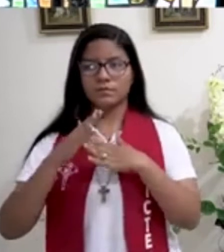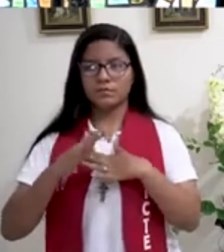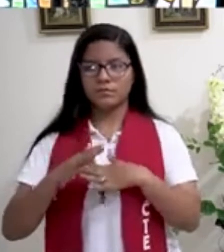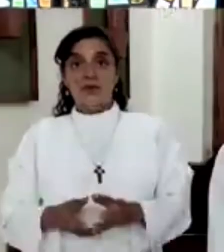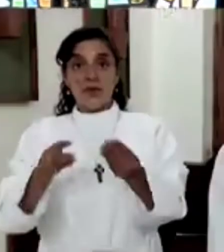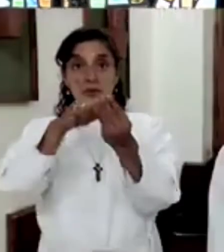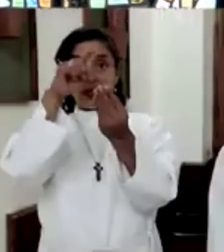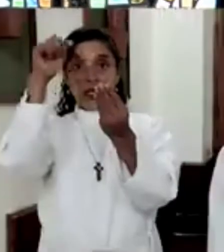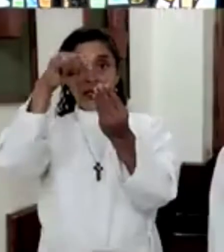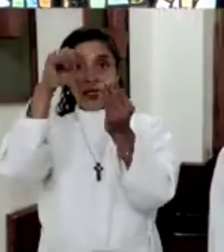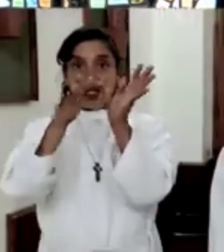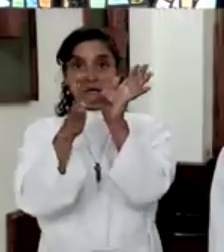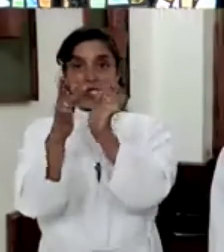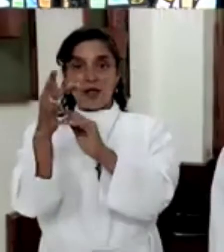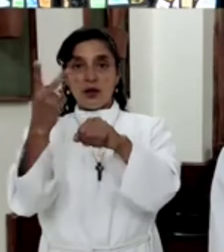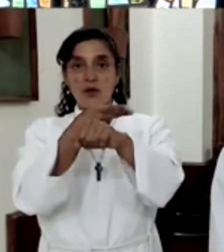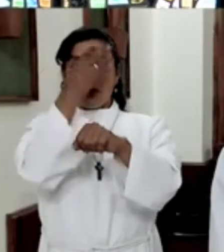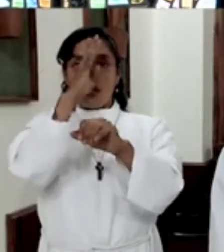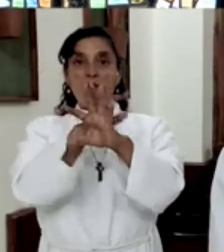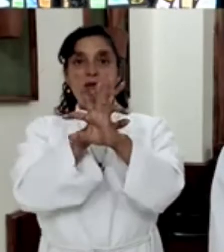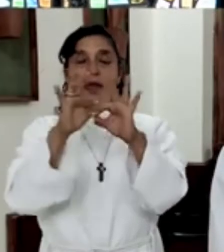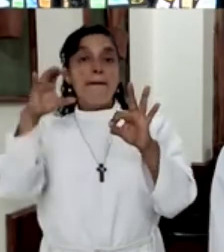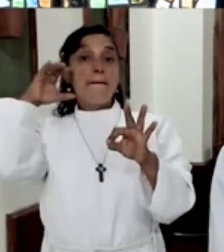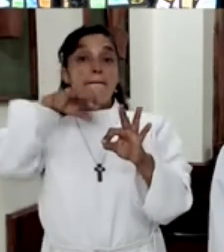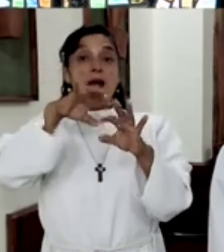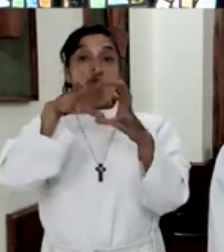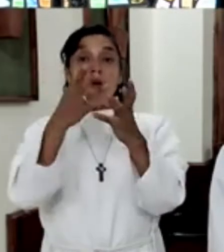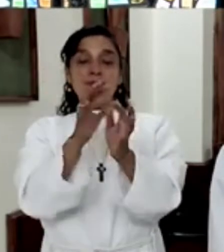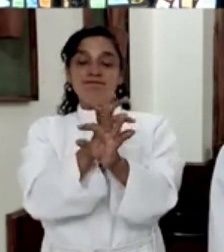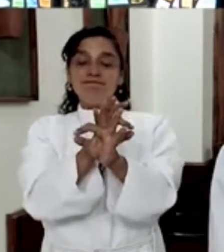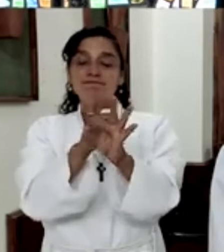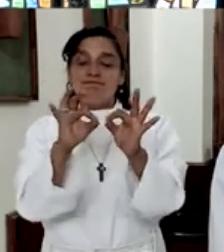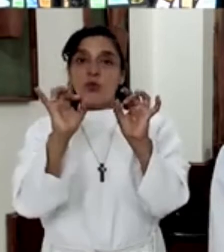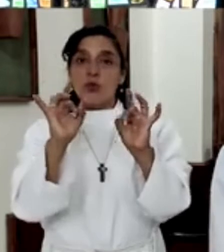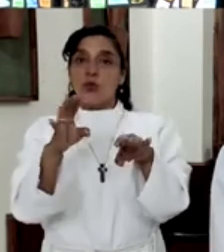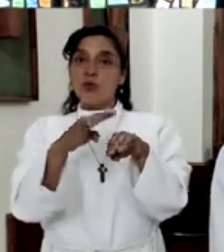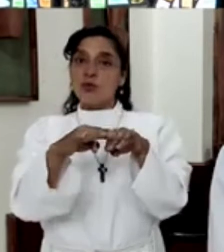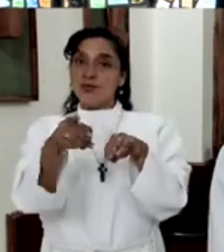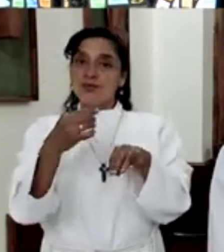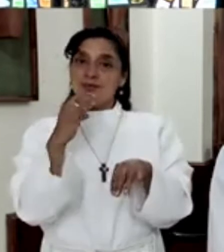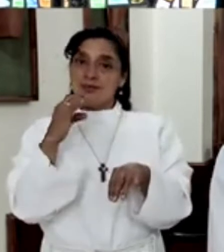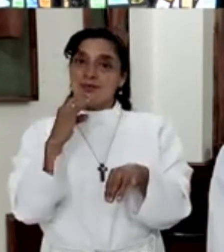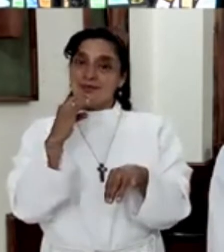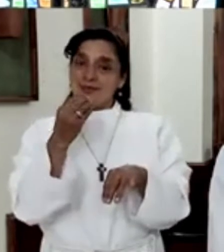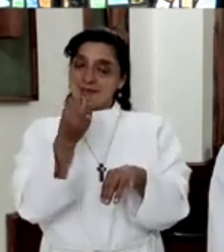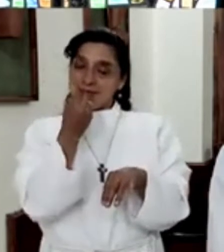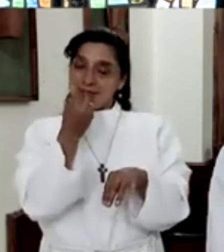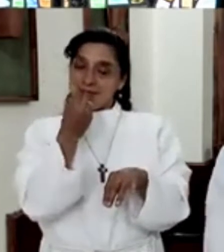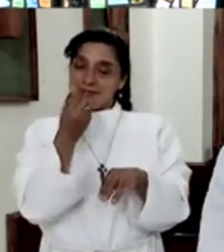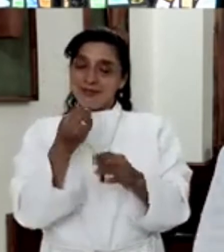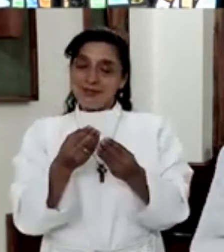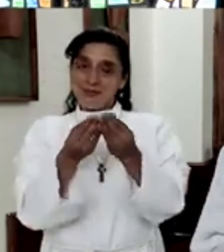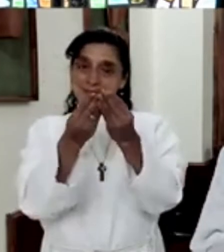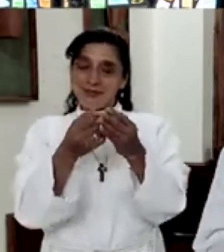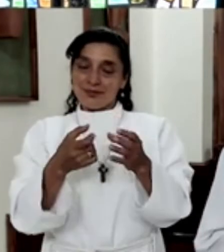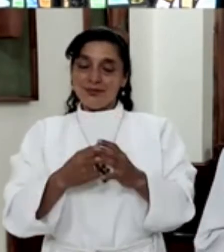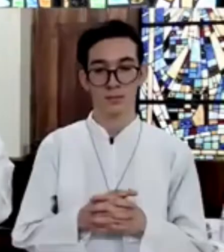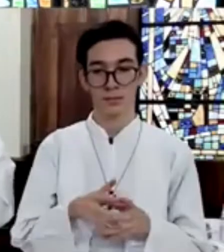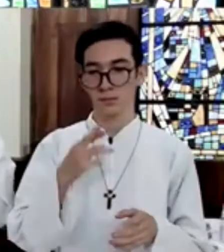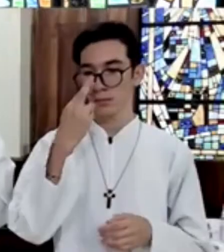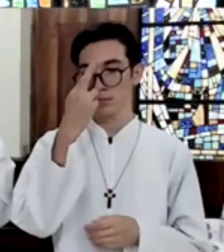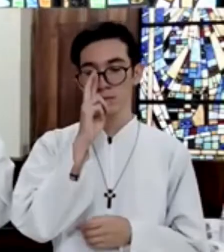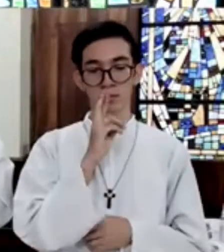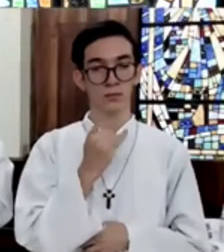Este es el Cordero de Dios que quita el pecado del mundo. Dichosos los llamados a este banquete.